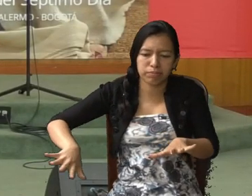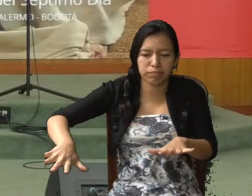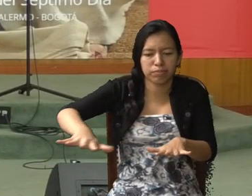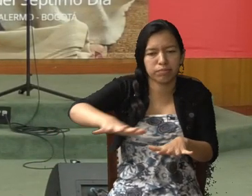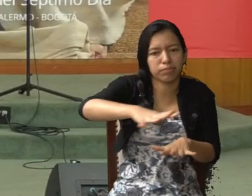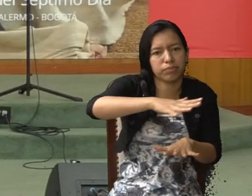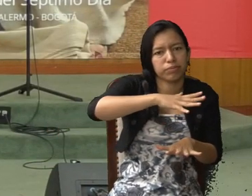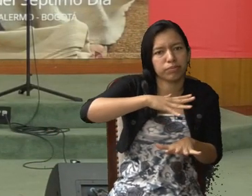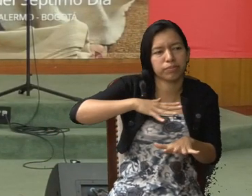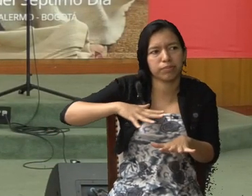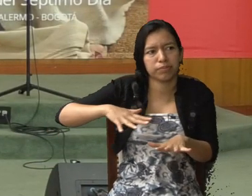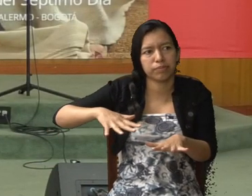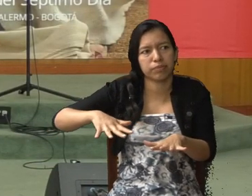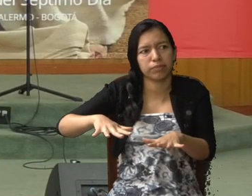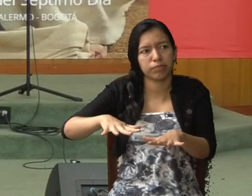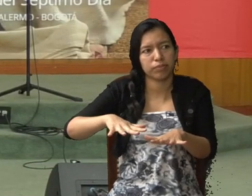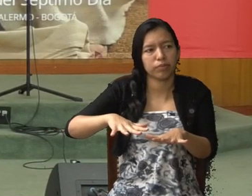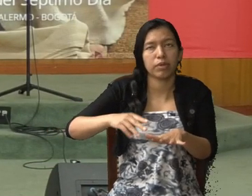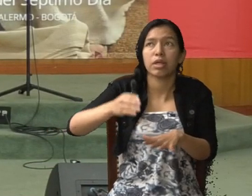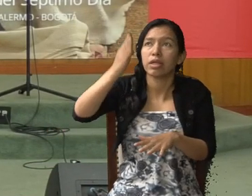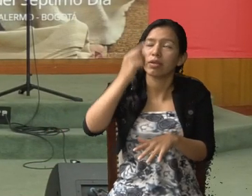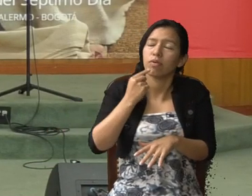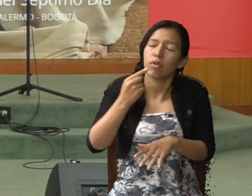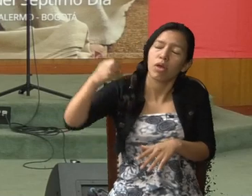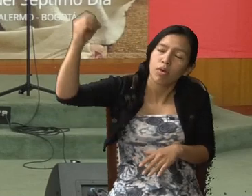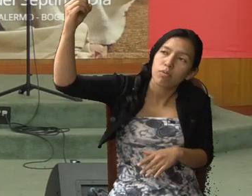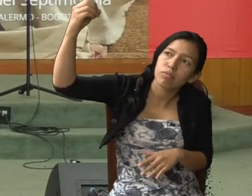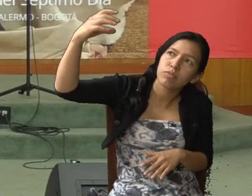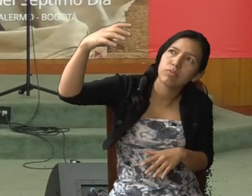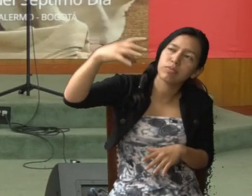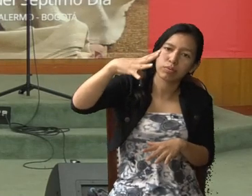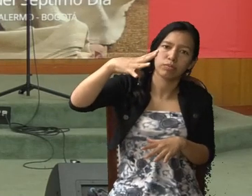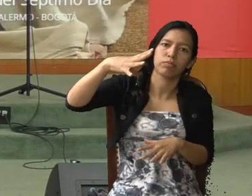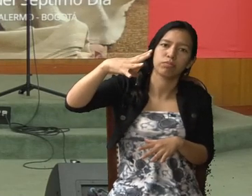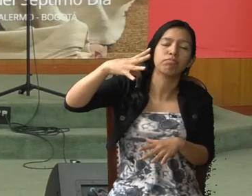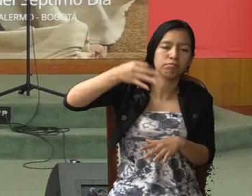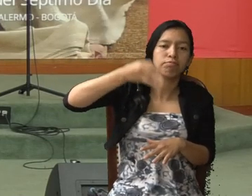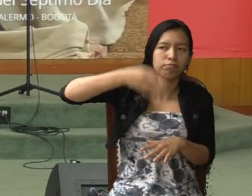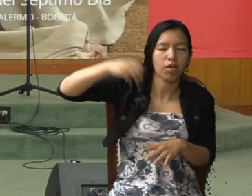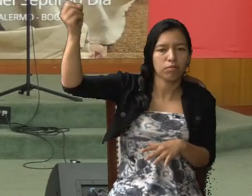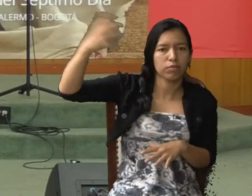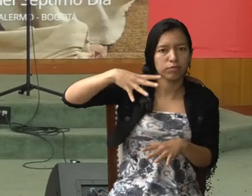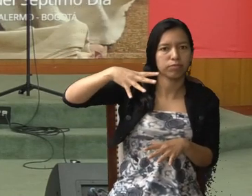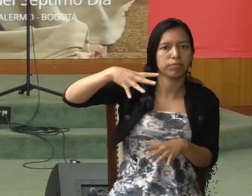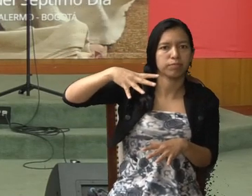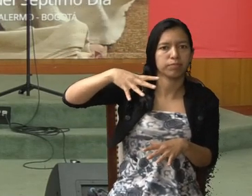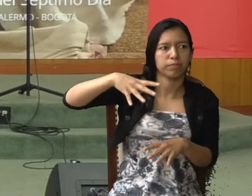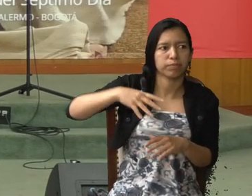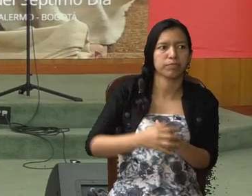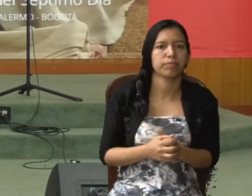aguas. Y entonces dijo Dios, sea la luz, y fue la luz.